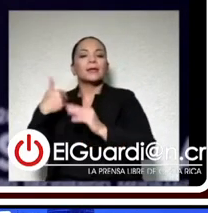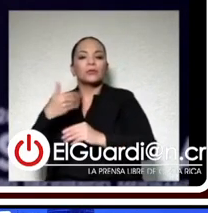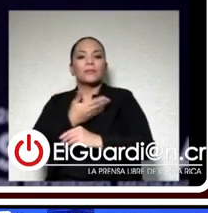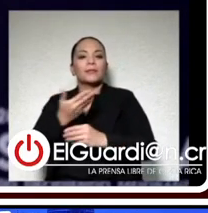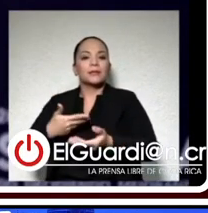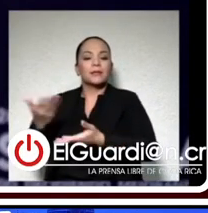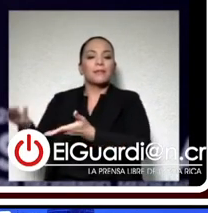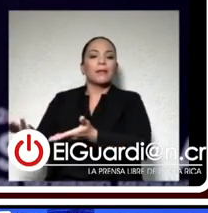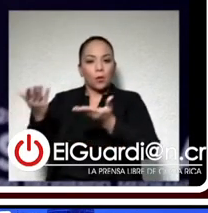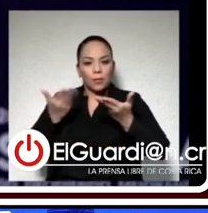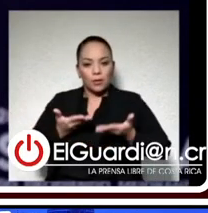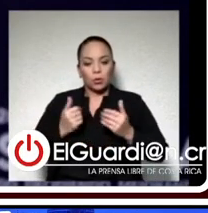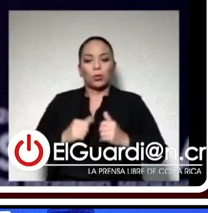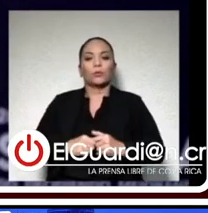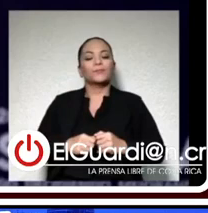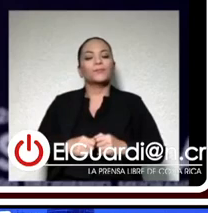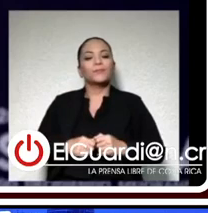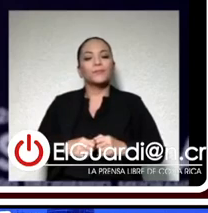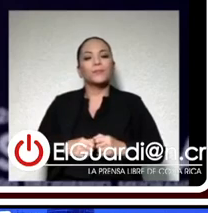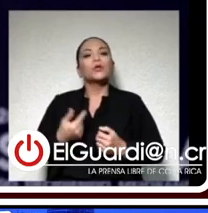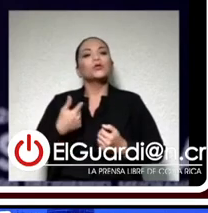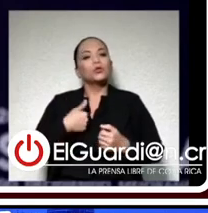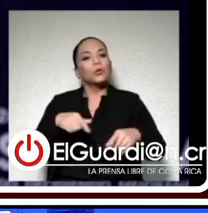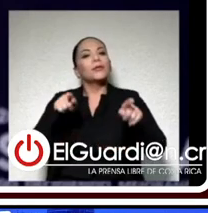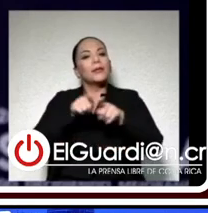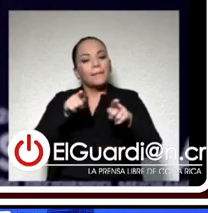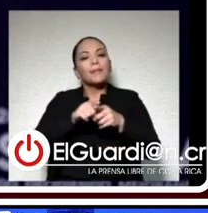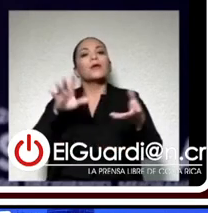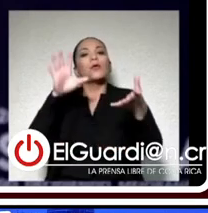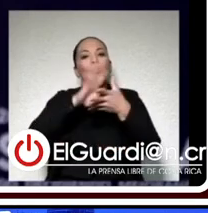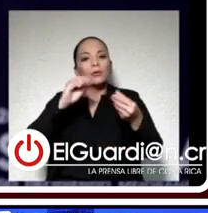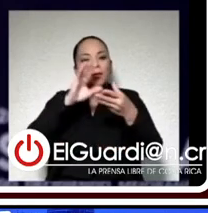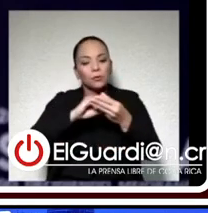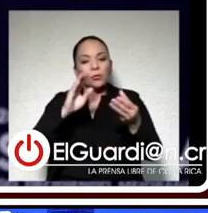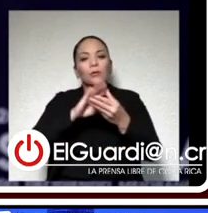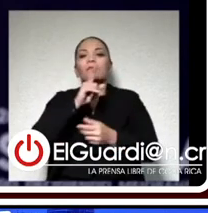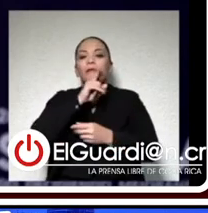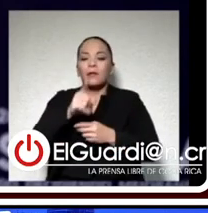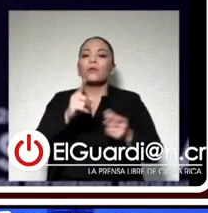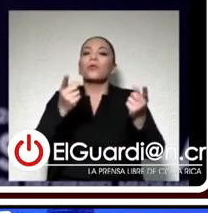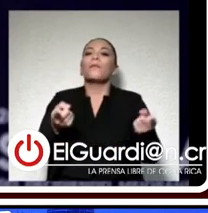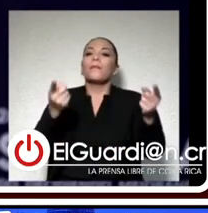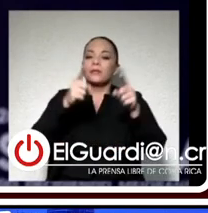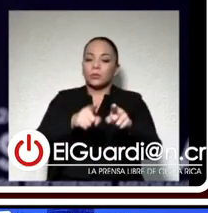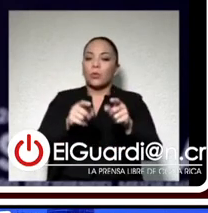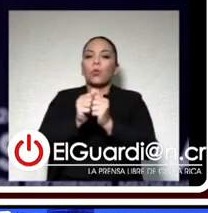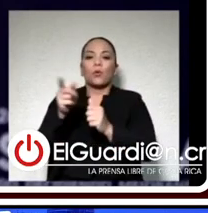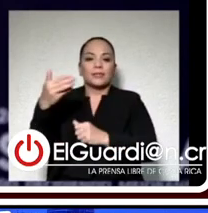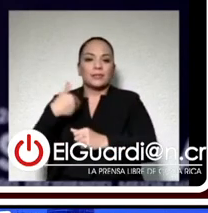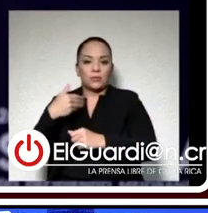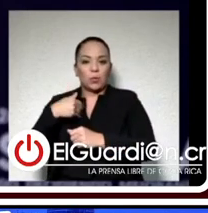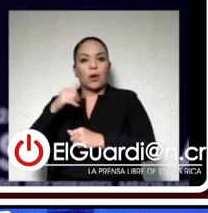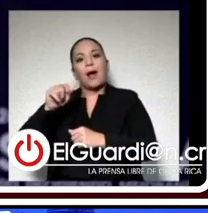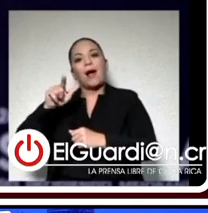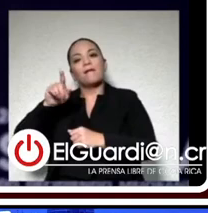encomendó, sino contando la realidad de lo que sucedió con el señor Alberto